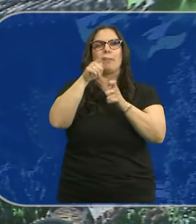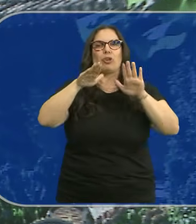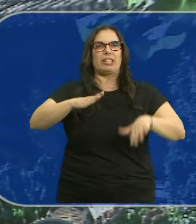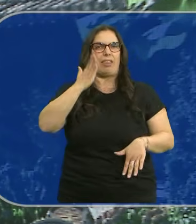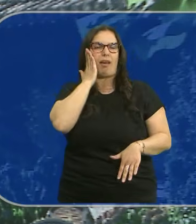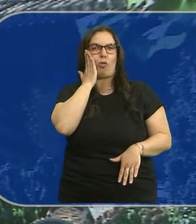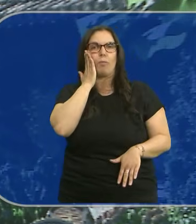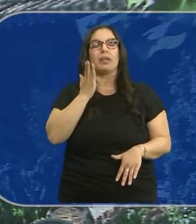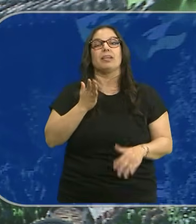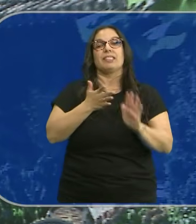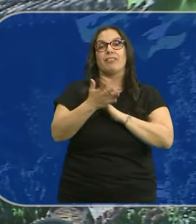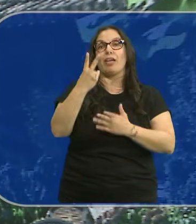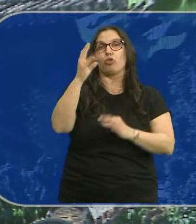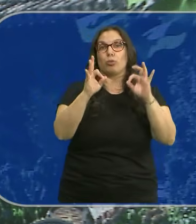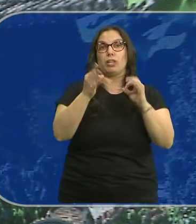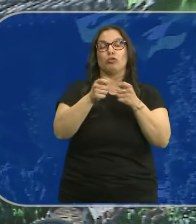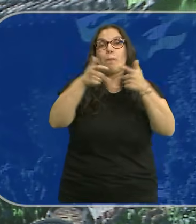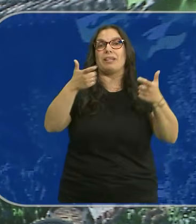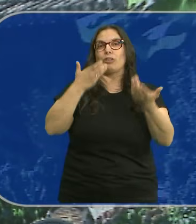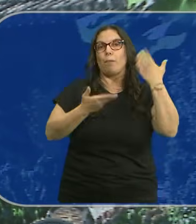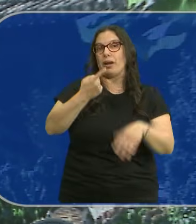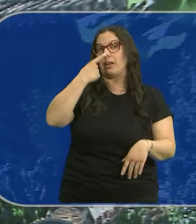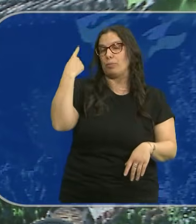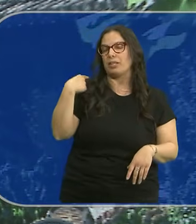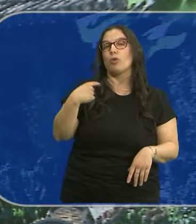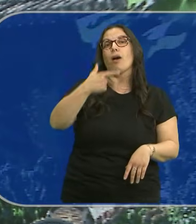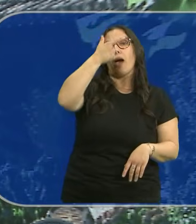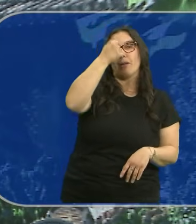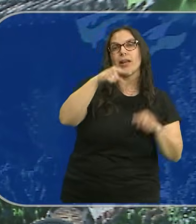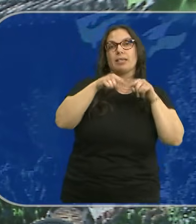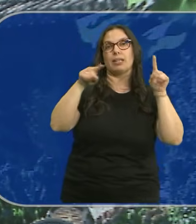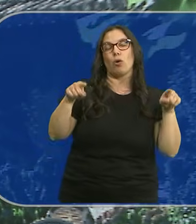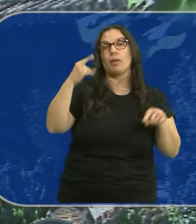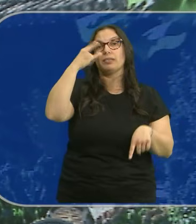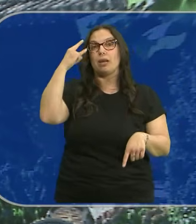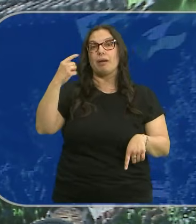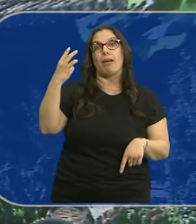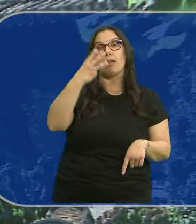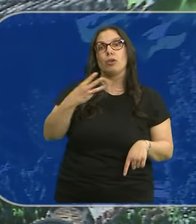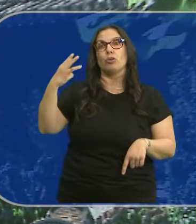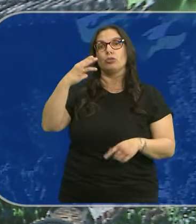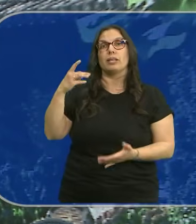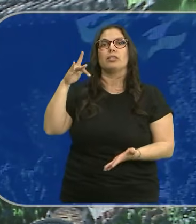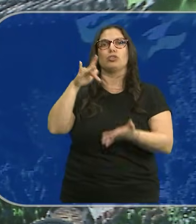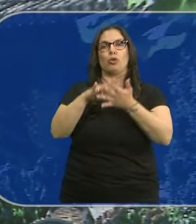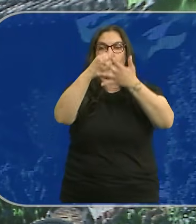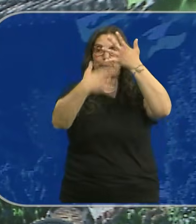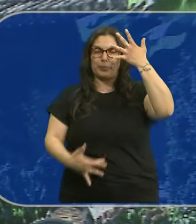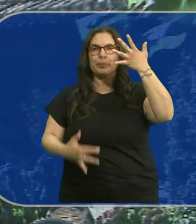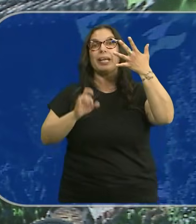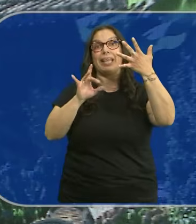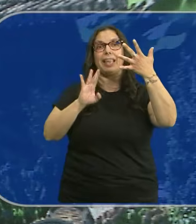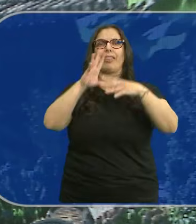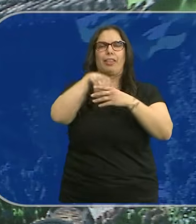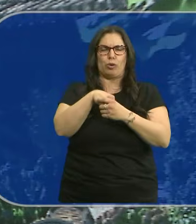pernoctaciones, 2 puntos por encima del año pasado. Ávila, Segovia y Salamanca están entre las 15 con más pernoctaciones en este tipo de